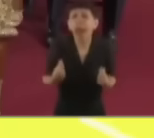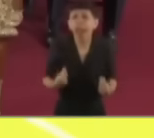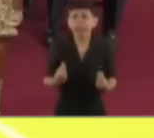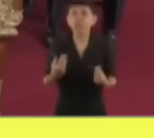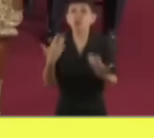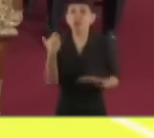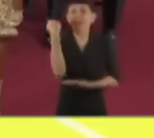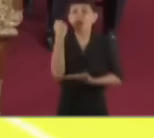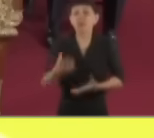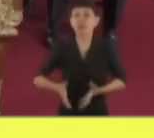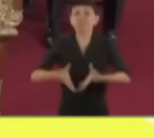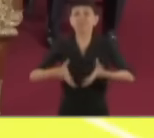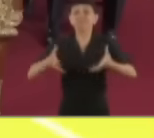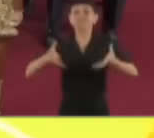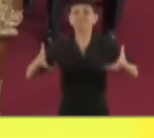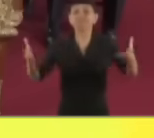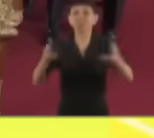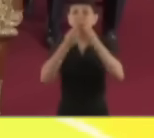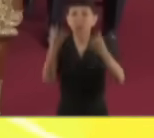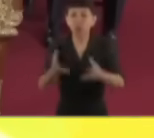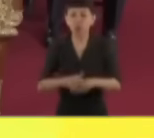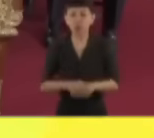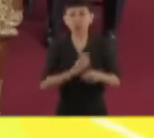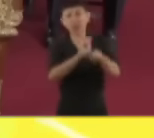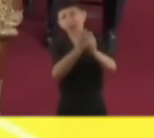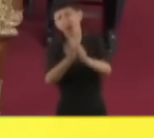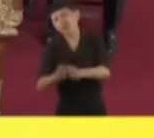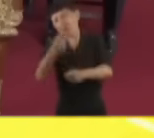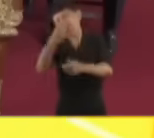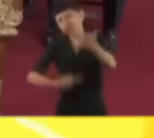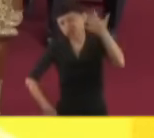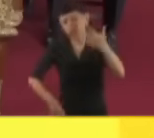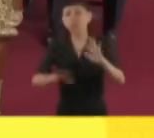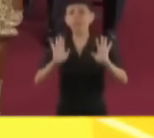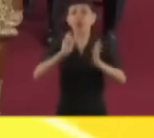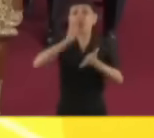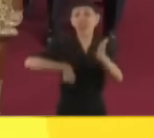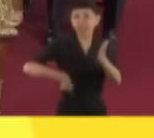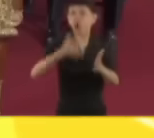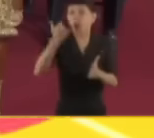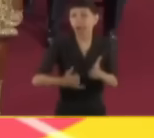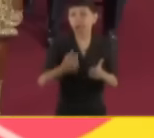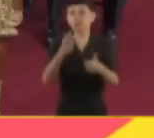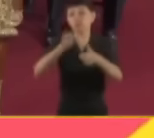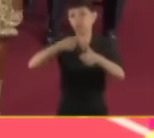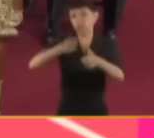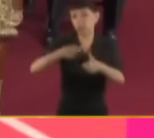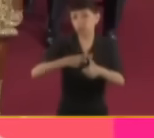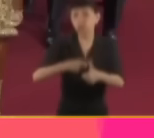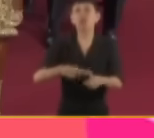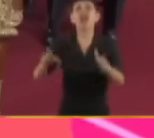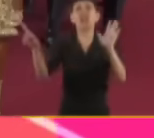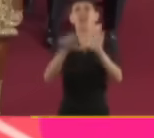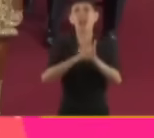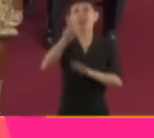¿Cómo 300 leyes? Uno, eso medidas. Es un decreto. Medidas. 300, medidas. Sí, bueno, de abarca un montón de medidas, de leyes. No,